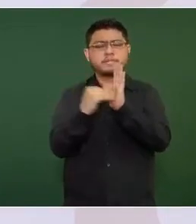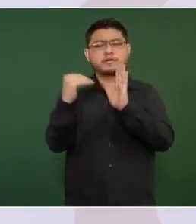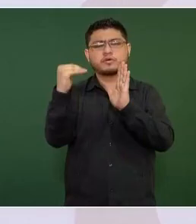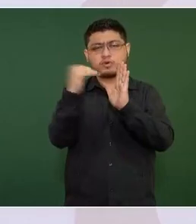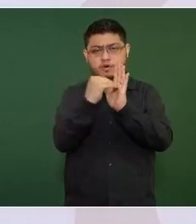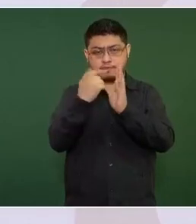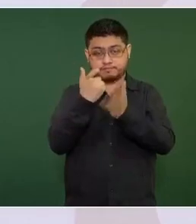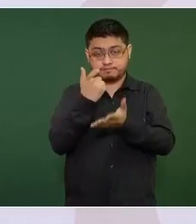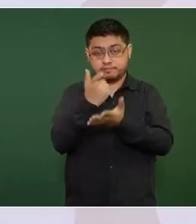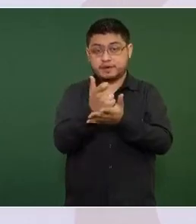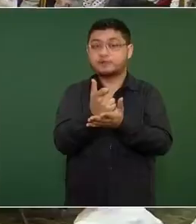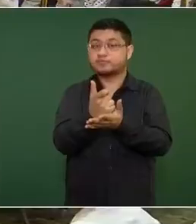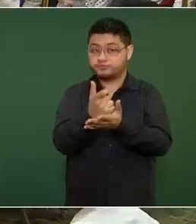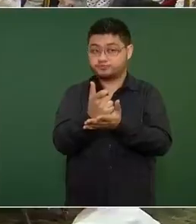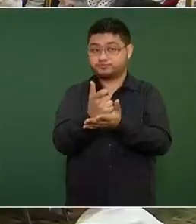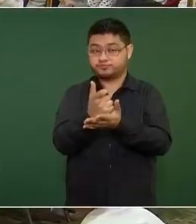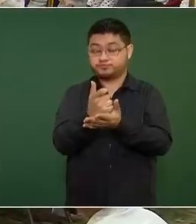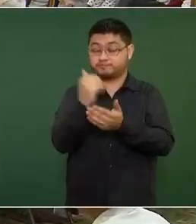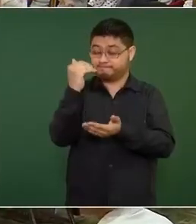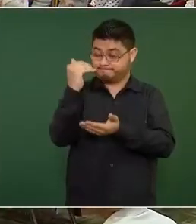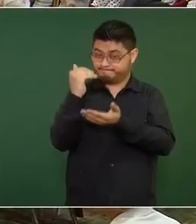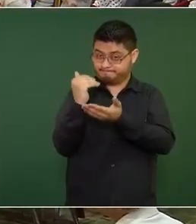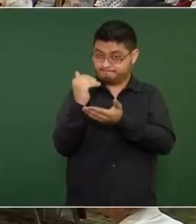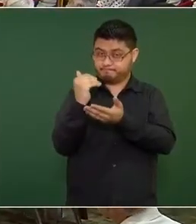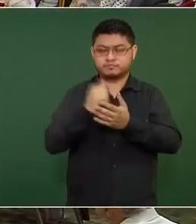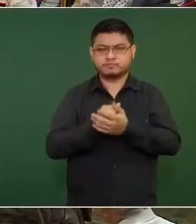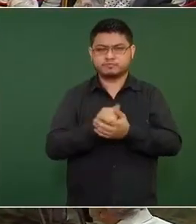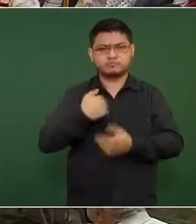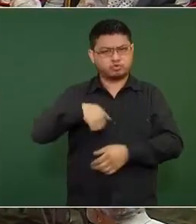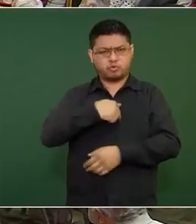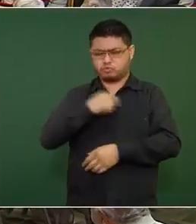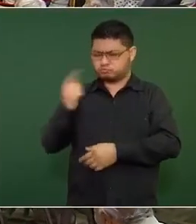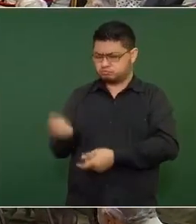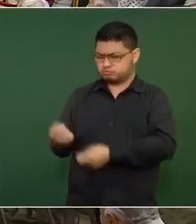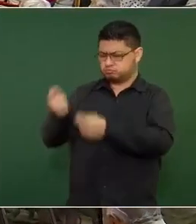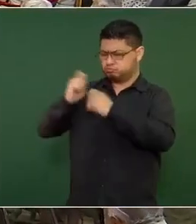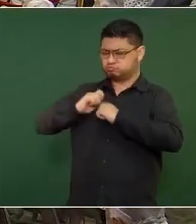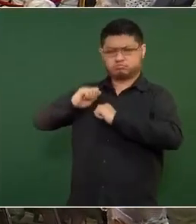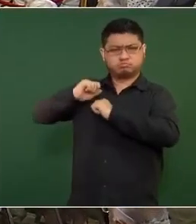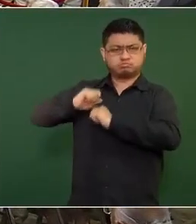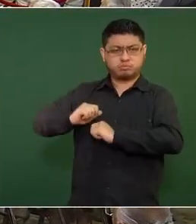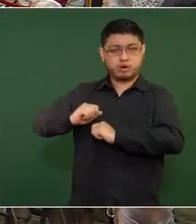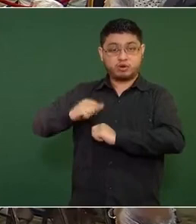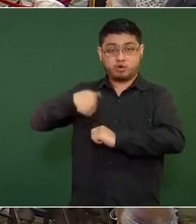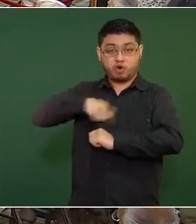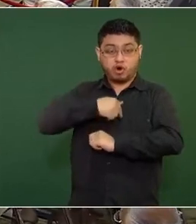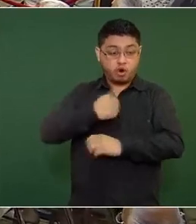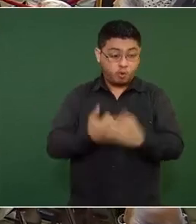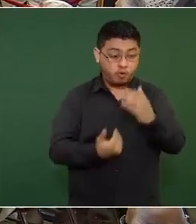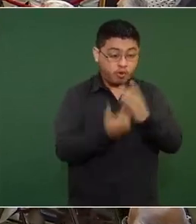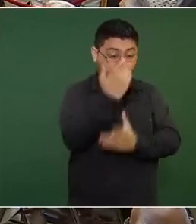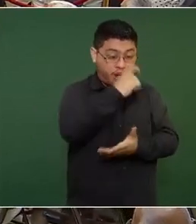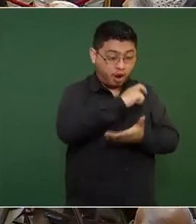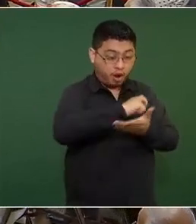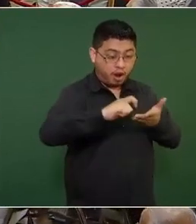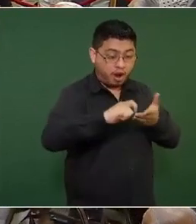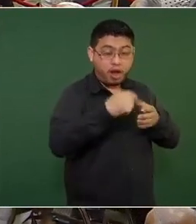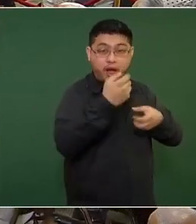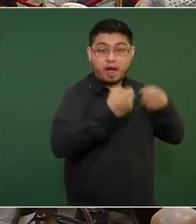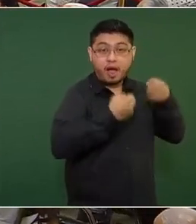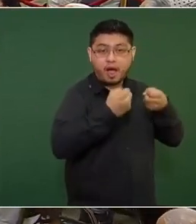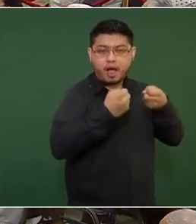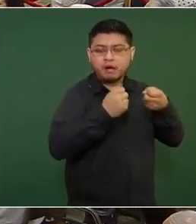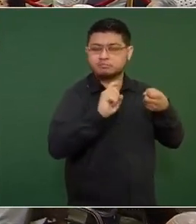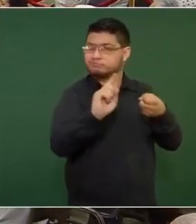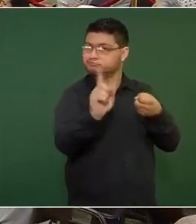6 veces menos. Desde que llegamos al gobierno, no hemos comprado ni un vehículo nuevo para funcionarios. En